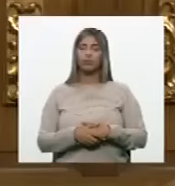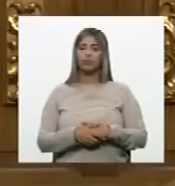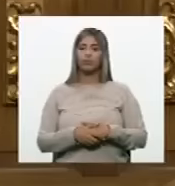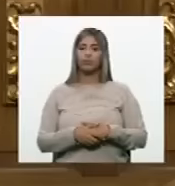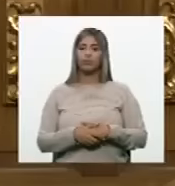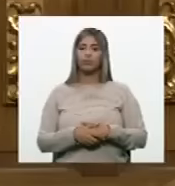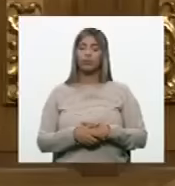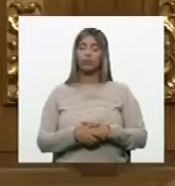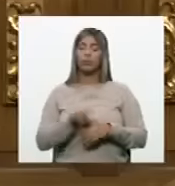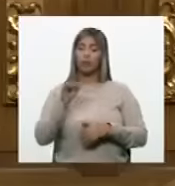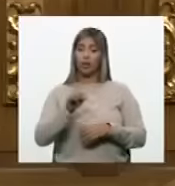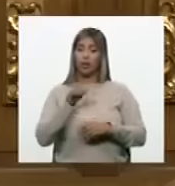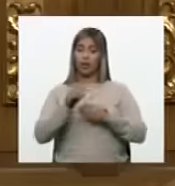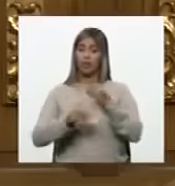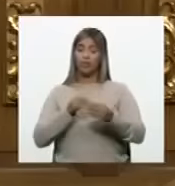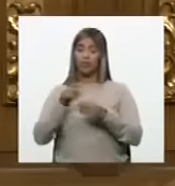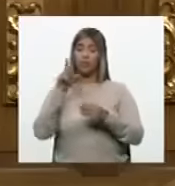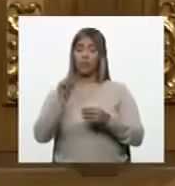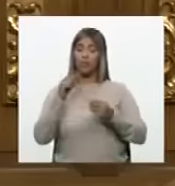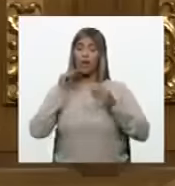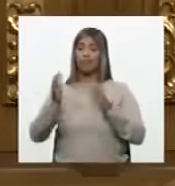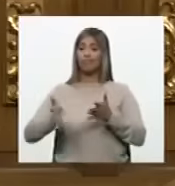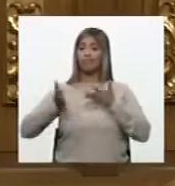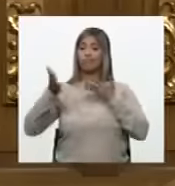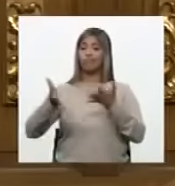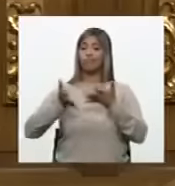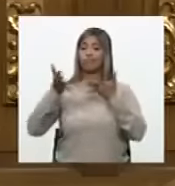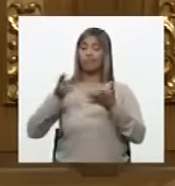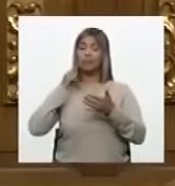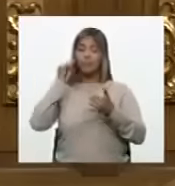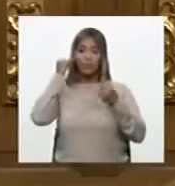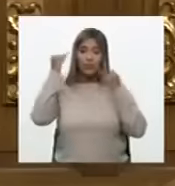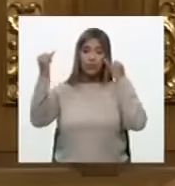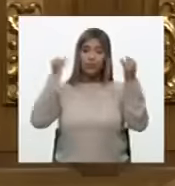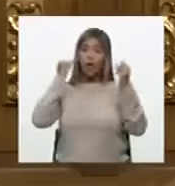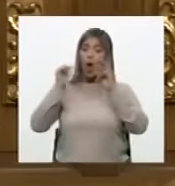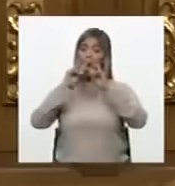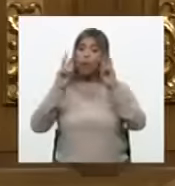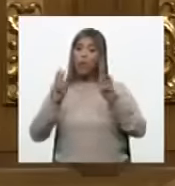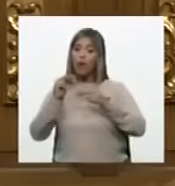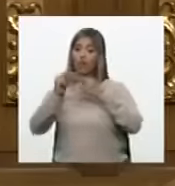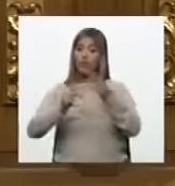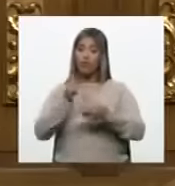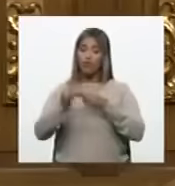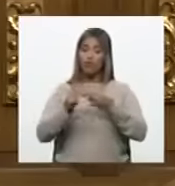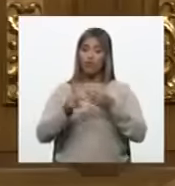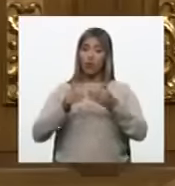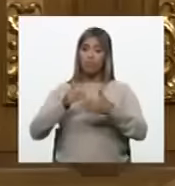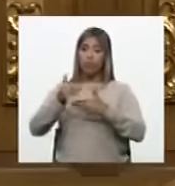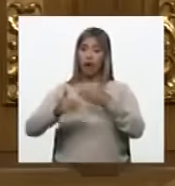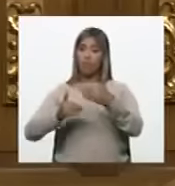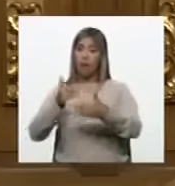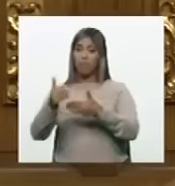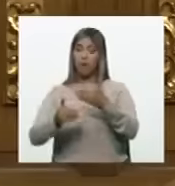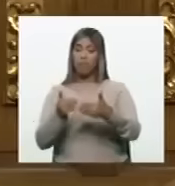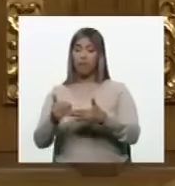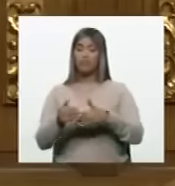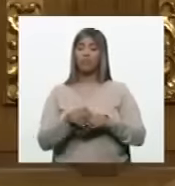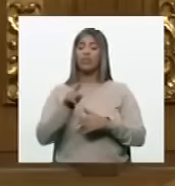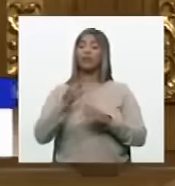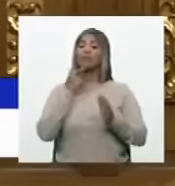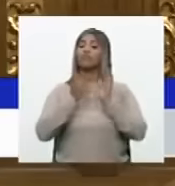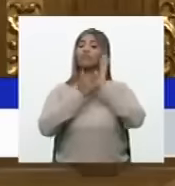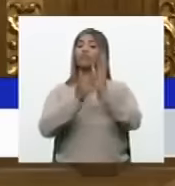Que el golpe de timón, además de orientar estrategias para el nuevo ciclo de la revolución bolivariana, destacó